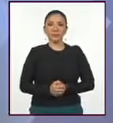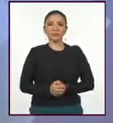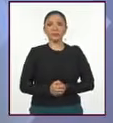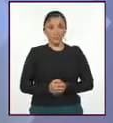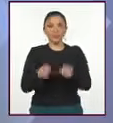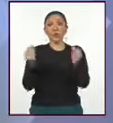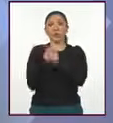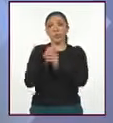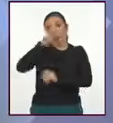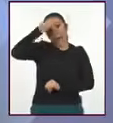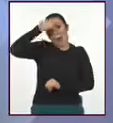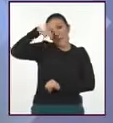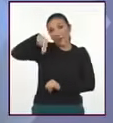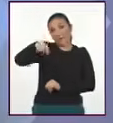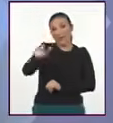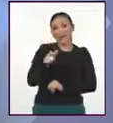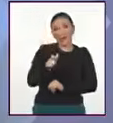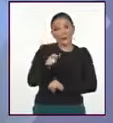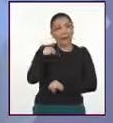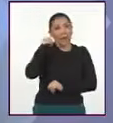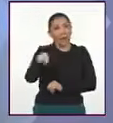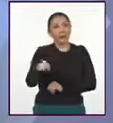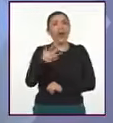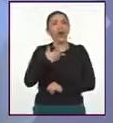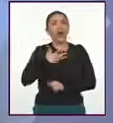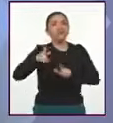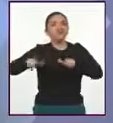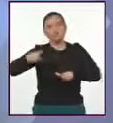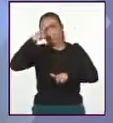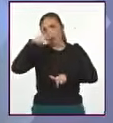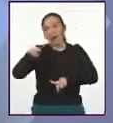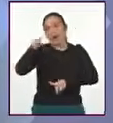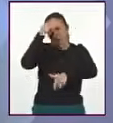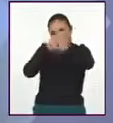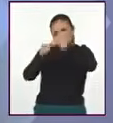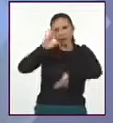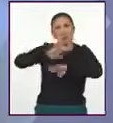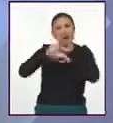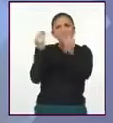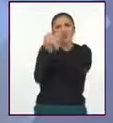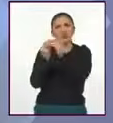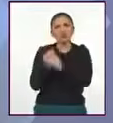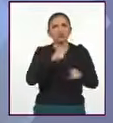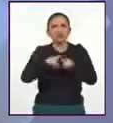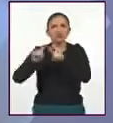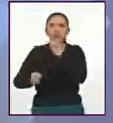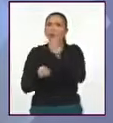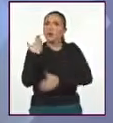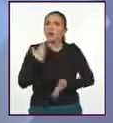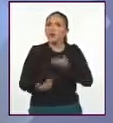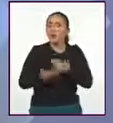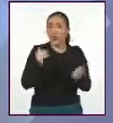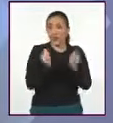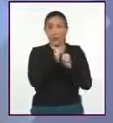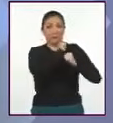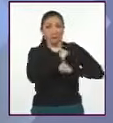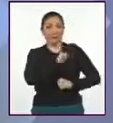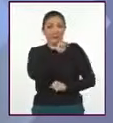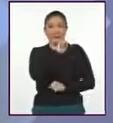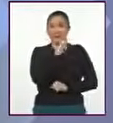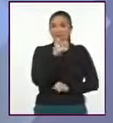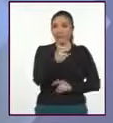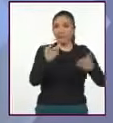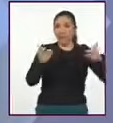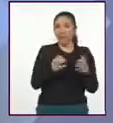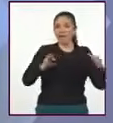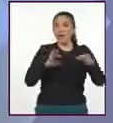Cursos Aprende MX es un espacio para la formación, capacitación y actualización que la Secretaría de Educación Pública,